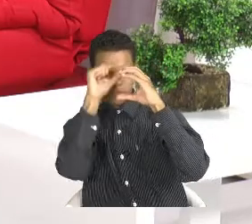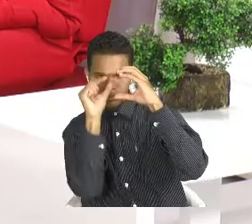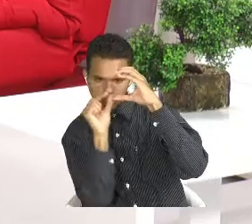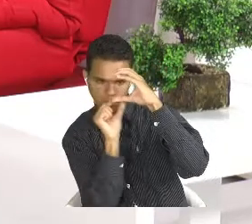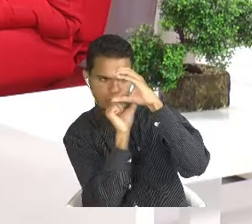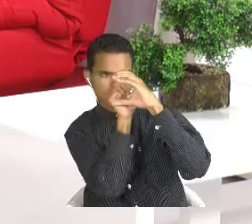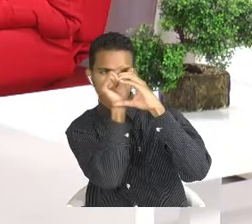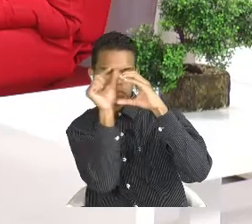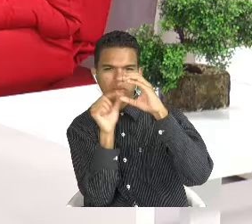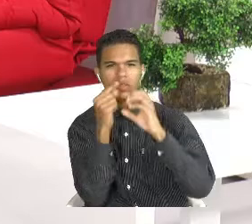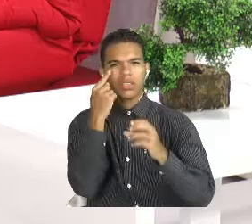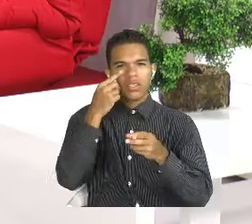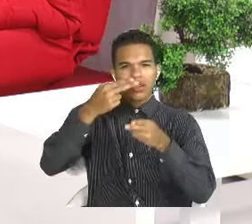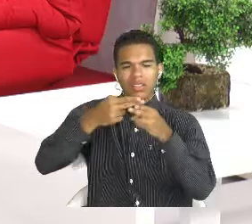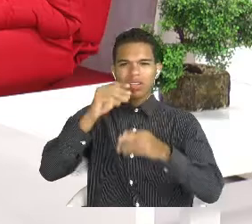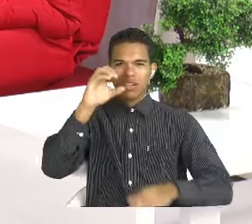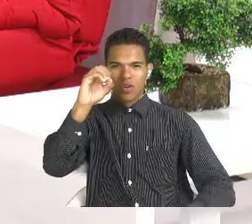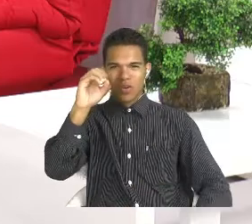que es la sigla de tomografía